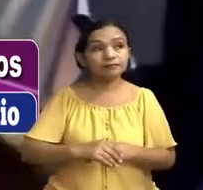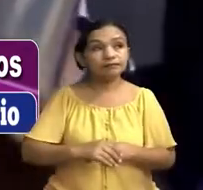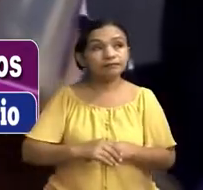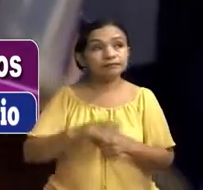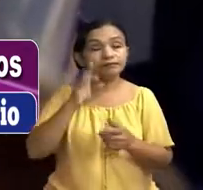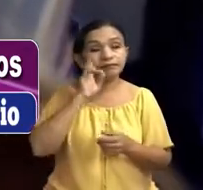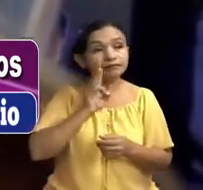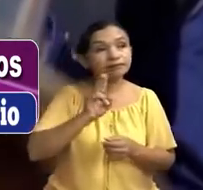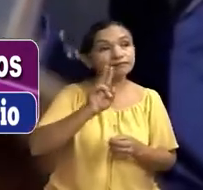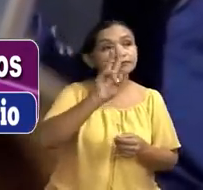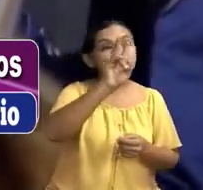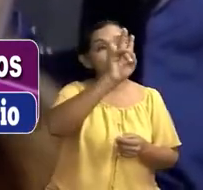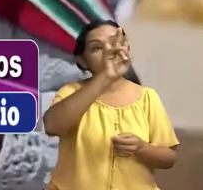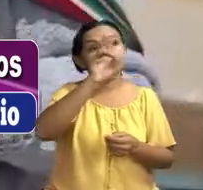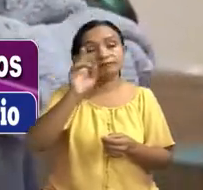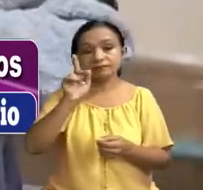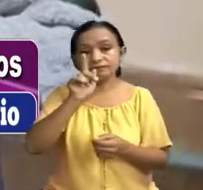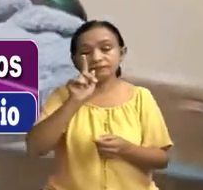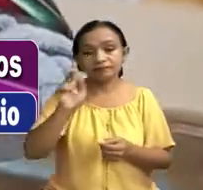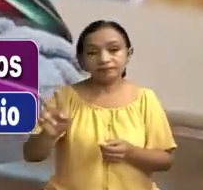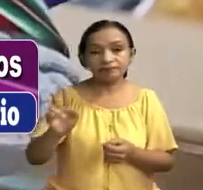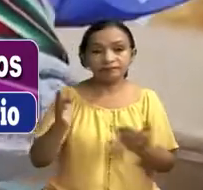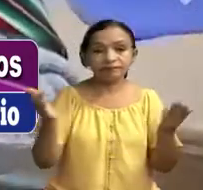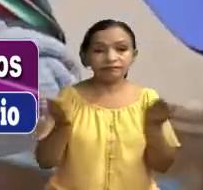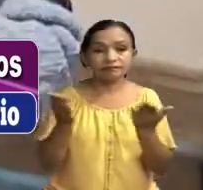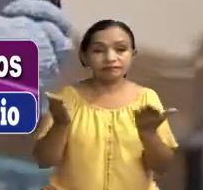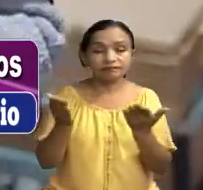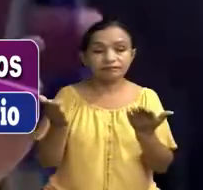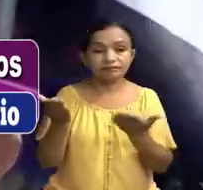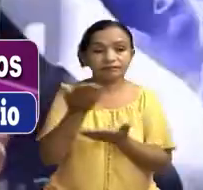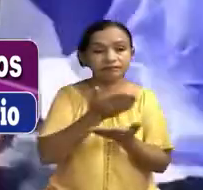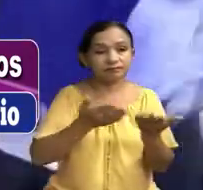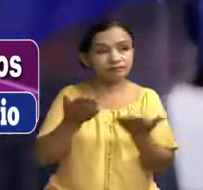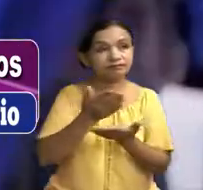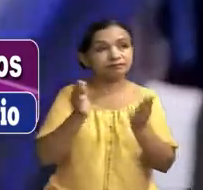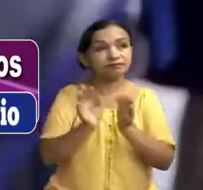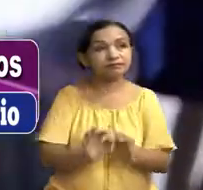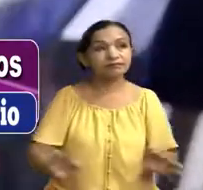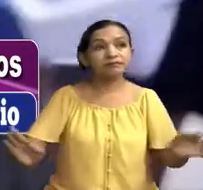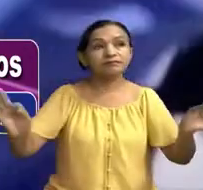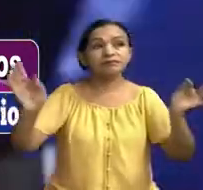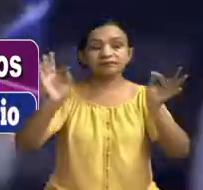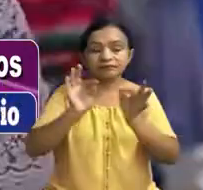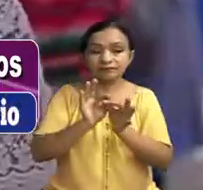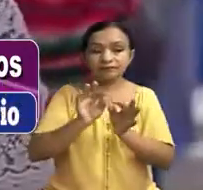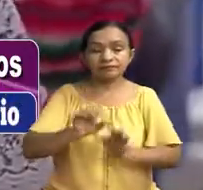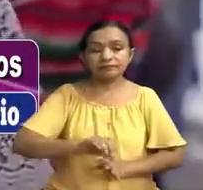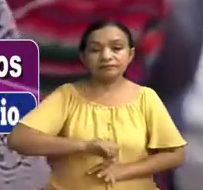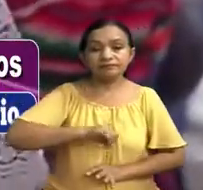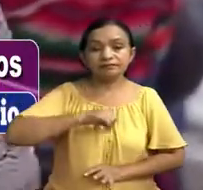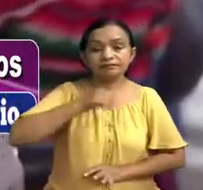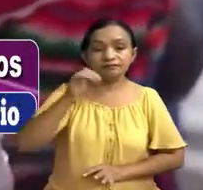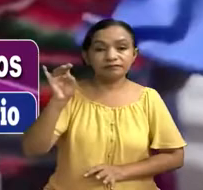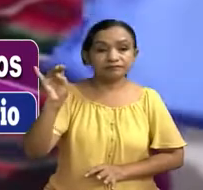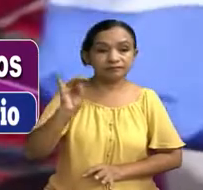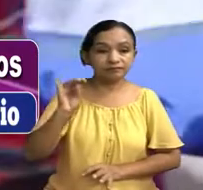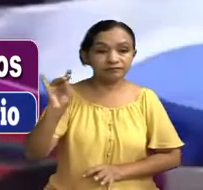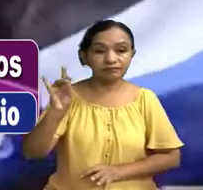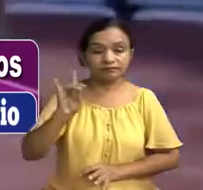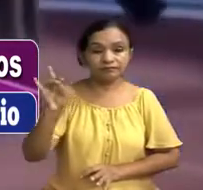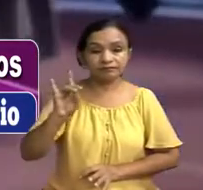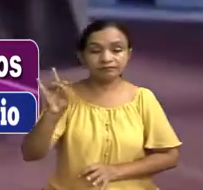vemos en pantalla, diputado, una mezcla bastante importante, el orgullo en Bolivia de